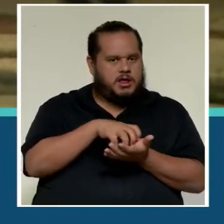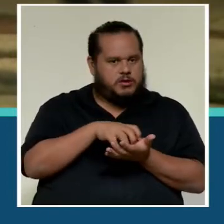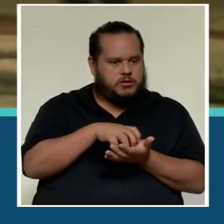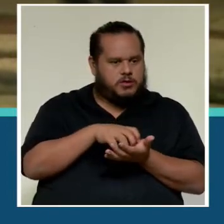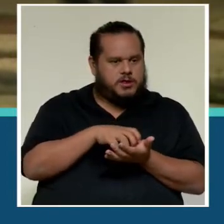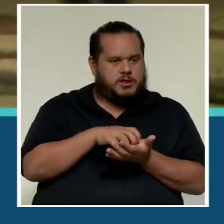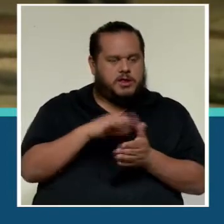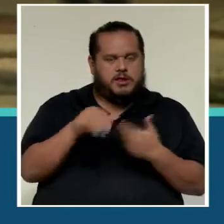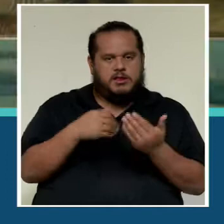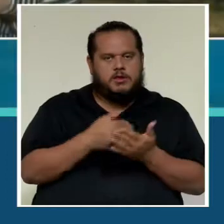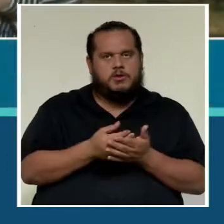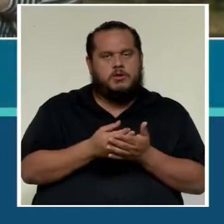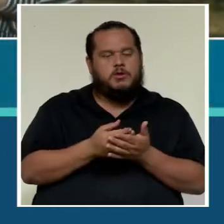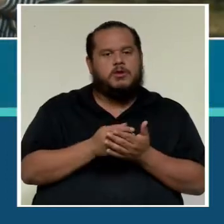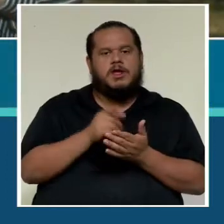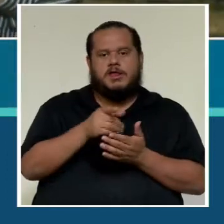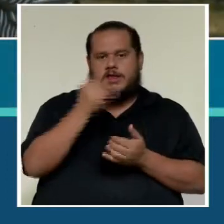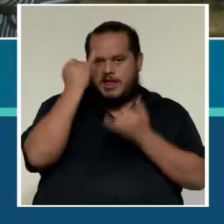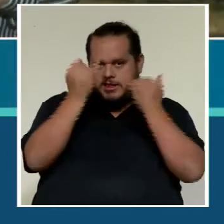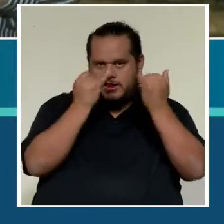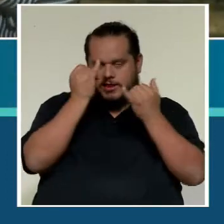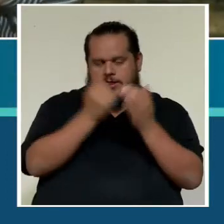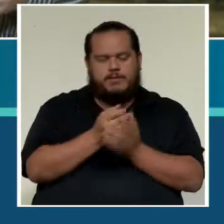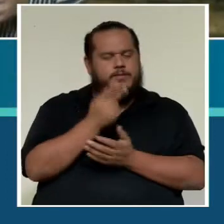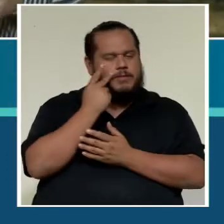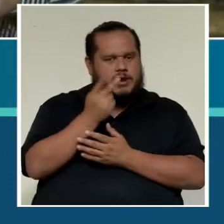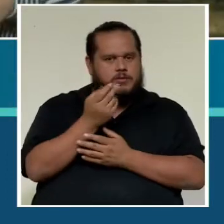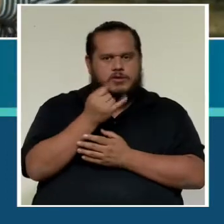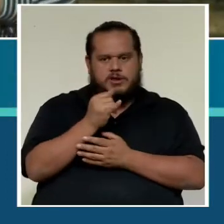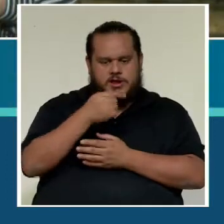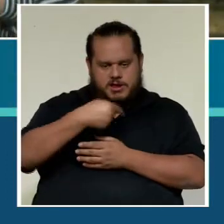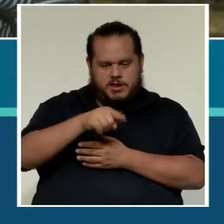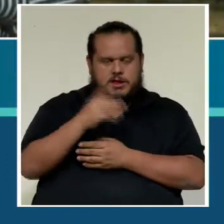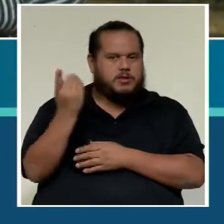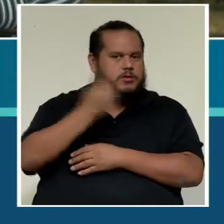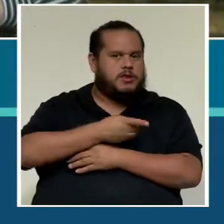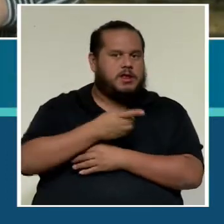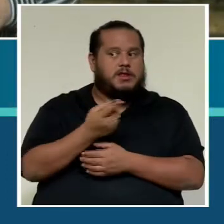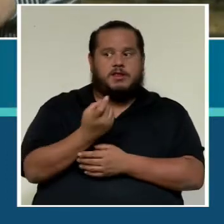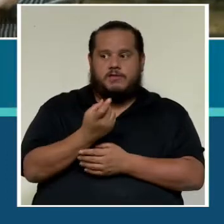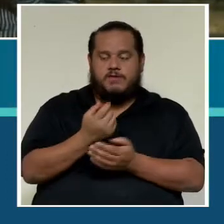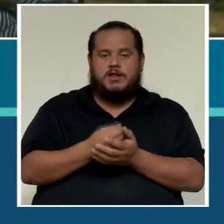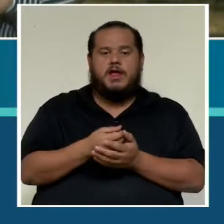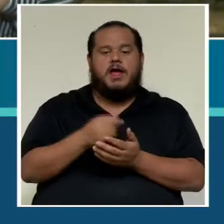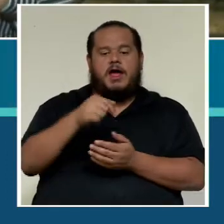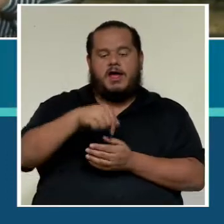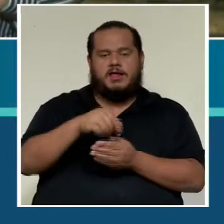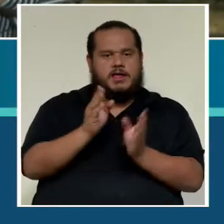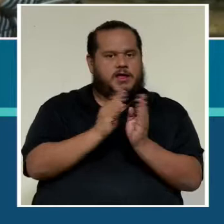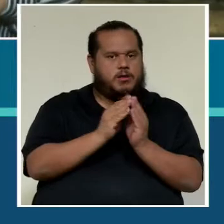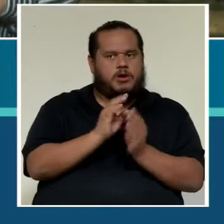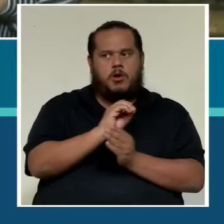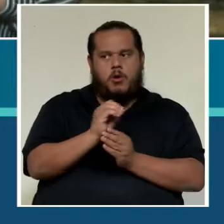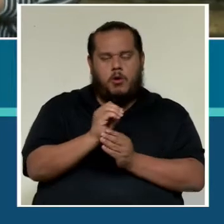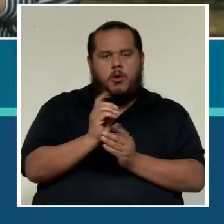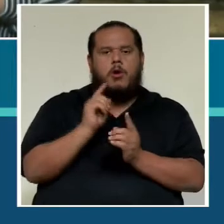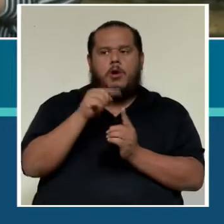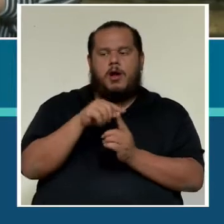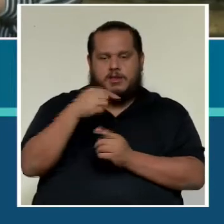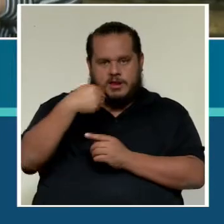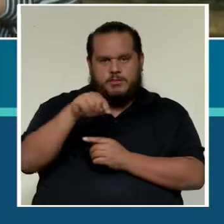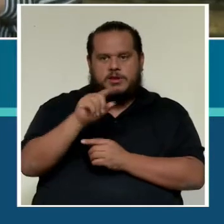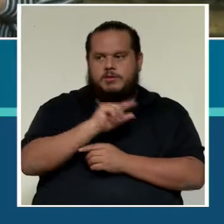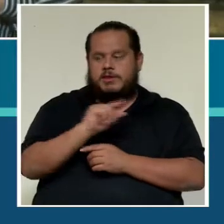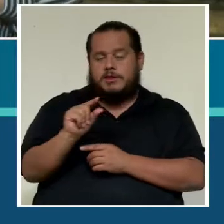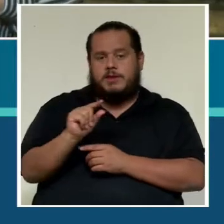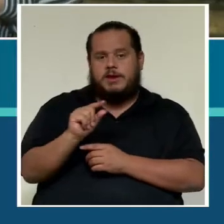de lo que es esta iniciativa. Veremos si en estos días que queda se ve acá en el Congreso o será hasta la próxima